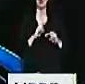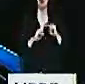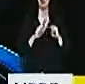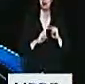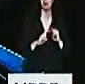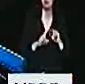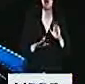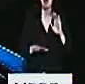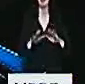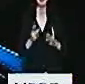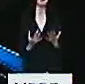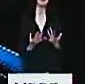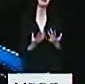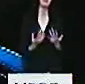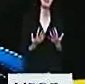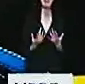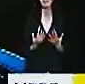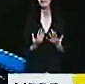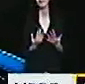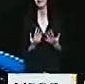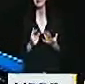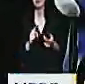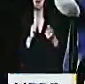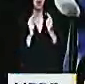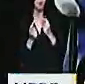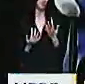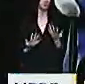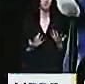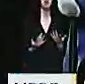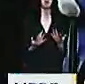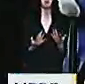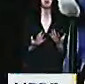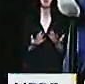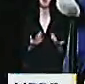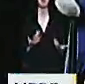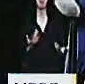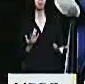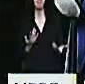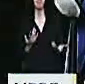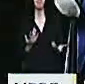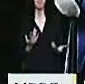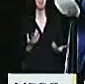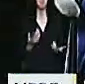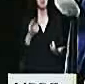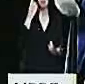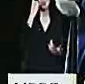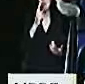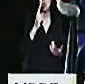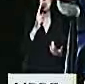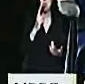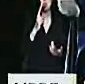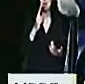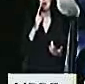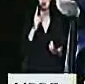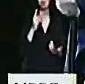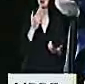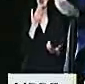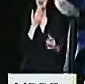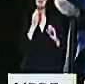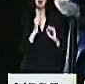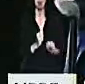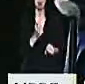nos pasamos mucho tiempo esperando que cambios ocurran para poder tomar decisiones que a lo mejor no serían del mismo impacto si no fueran sin esos cambios, pero que